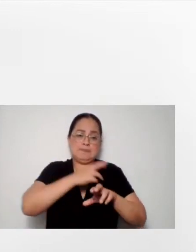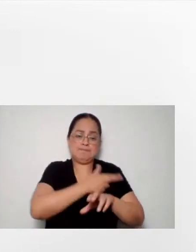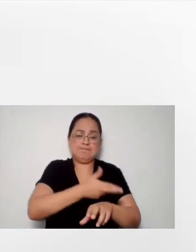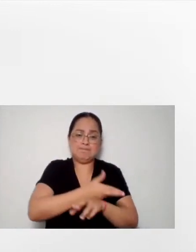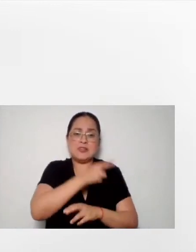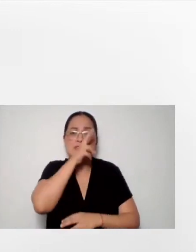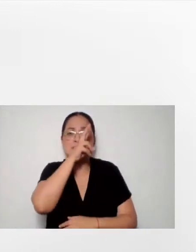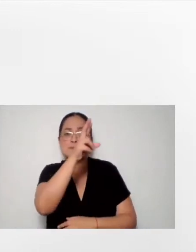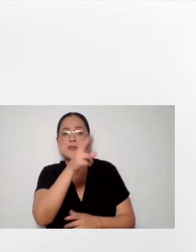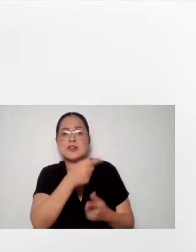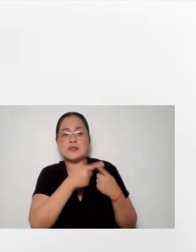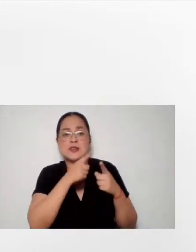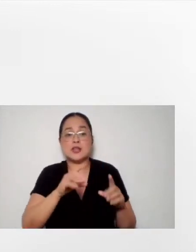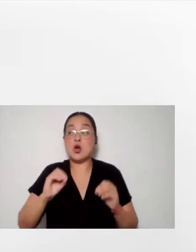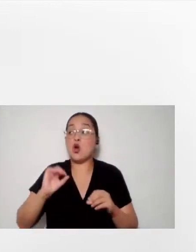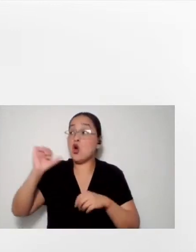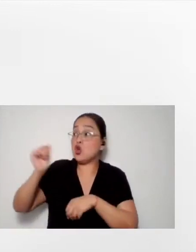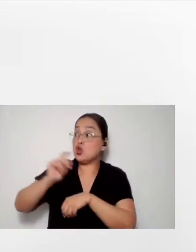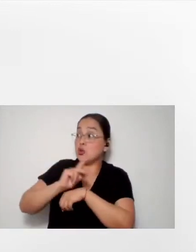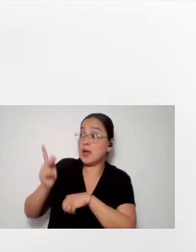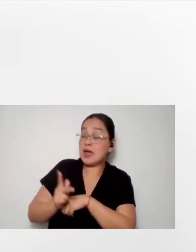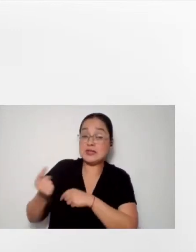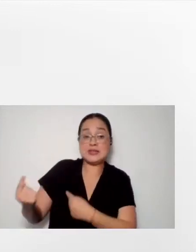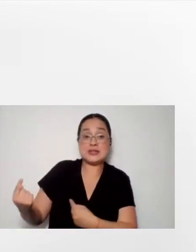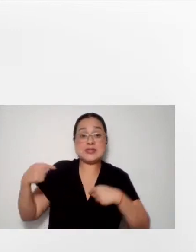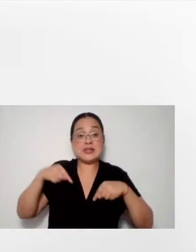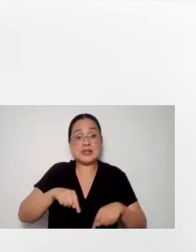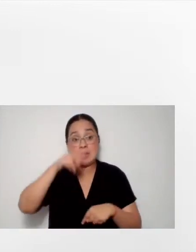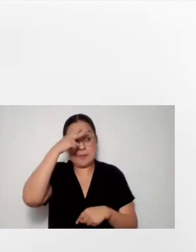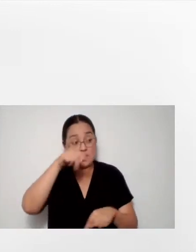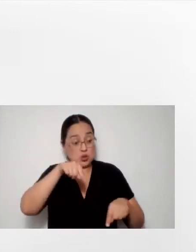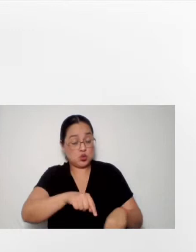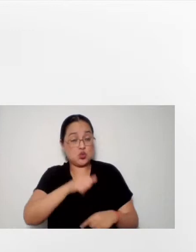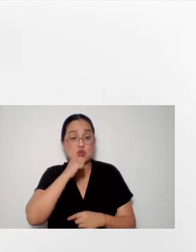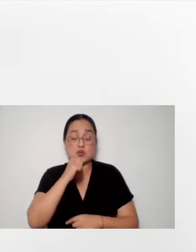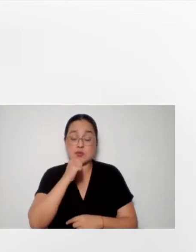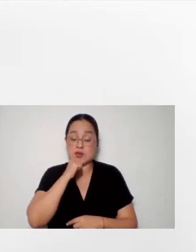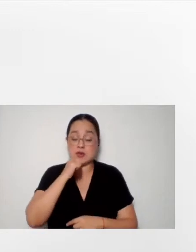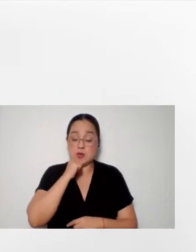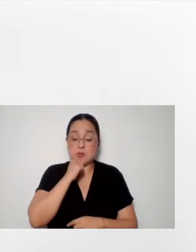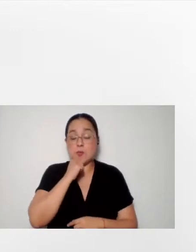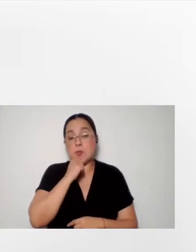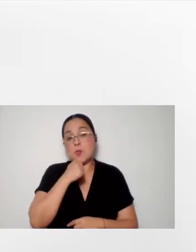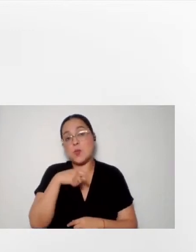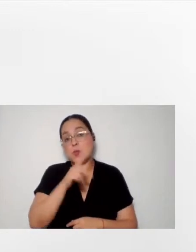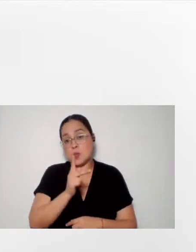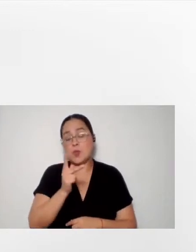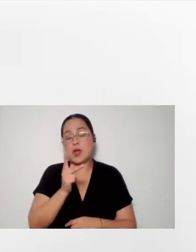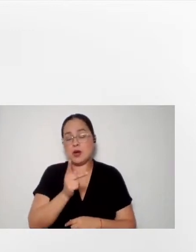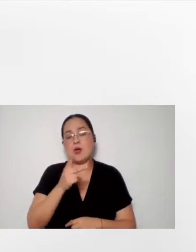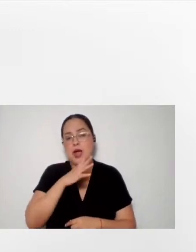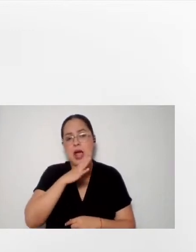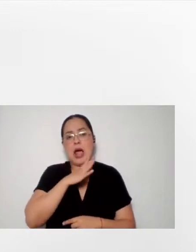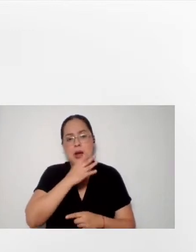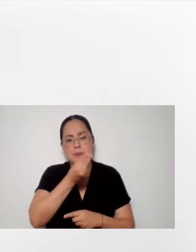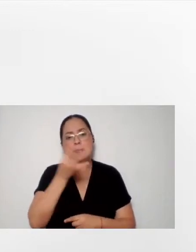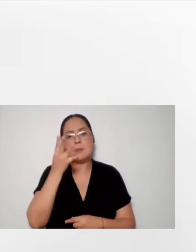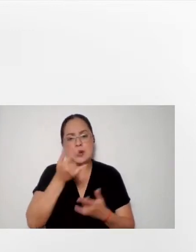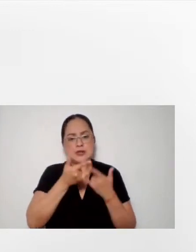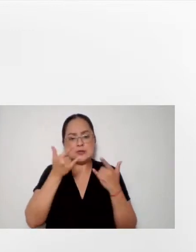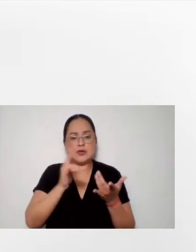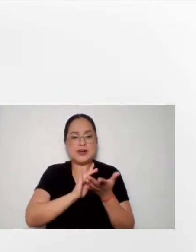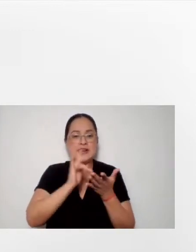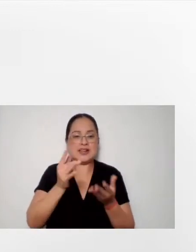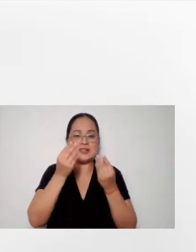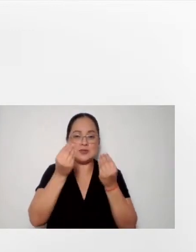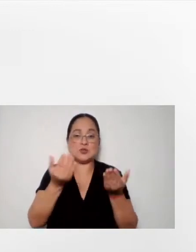en países extranjeros y que conocemos casos que pues todavía no son casos que se presenten en México. Muchas gracias. Y bueno, María